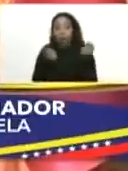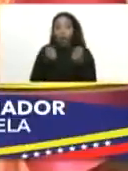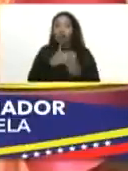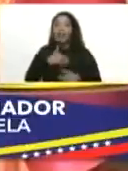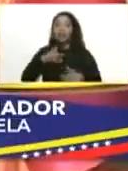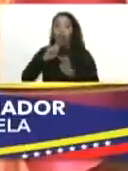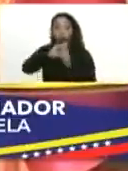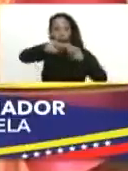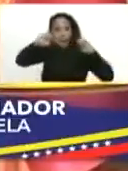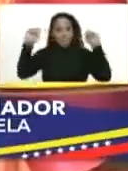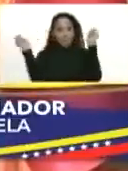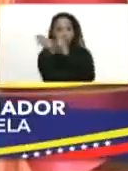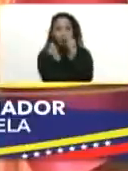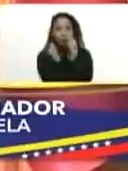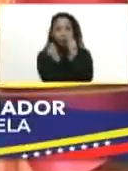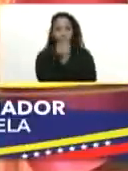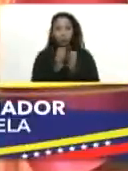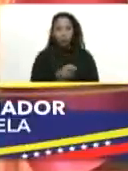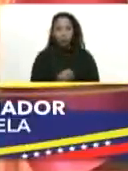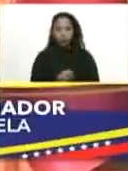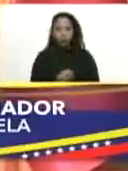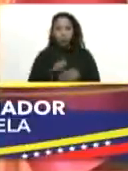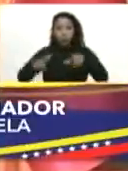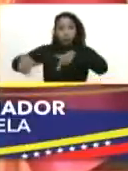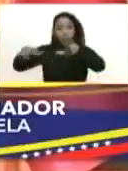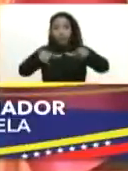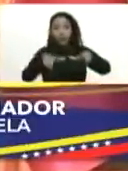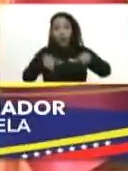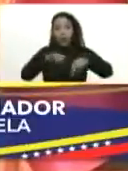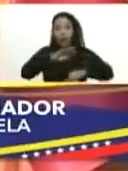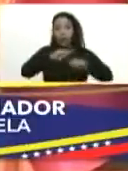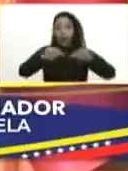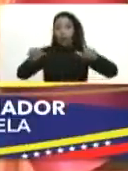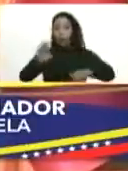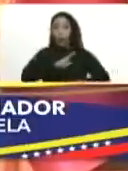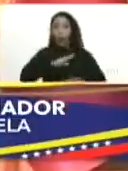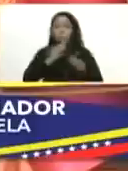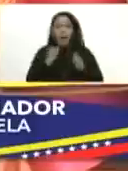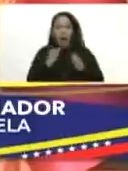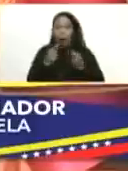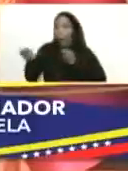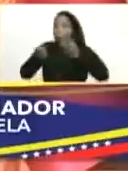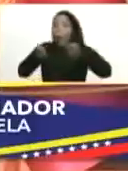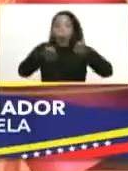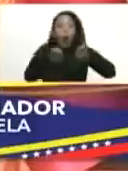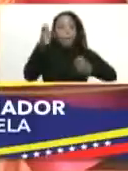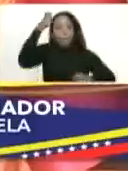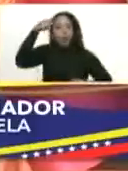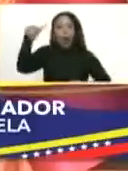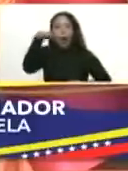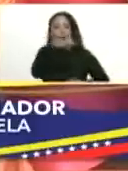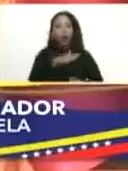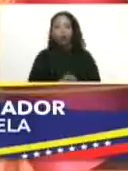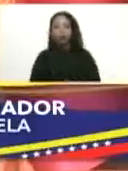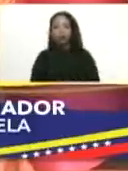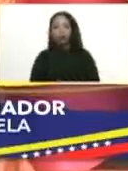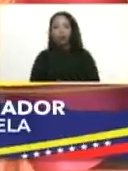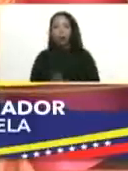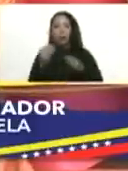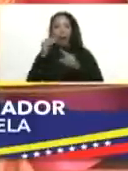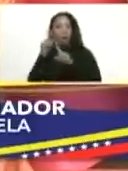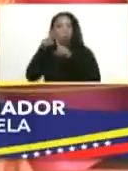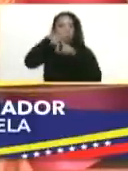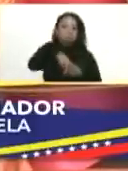sustituir los espacios y los territorios para dominar a los pueblos, para